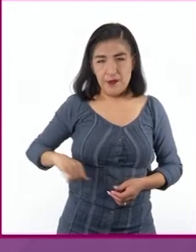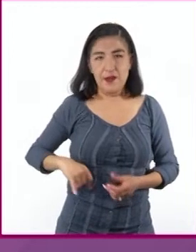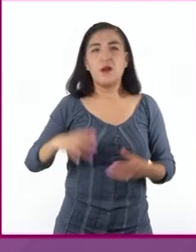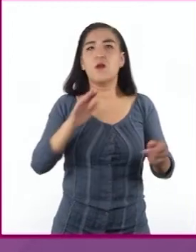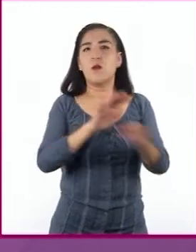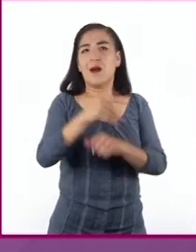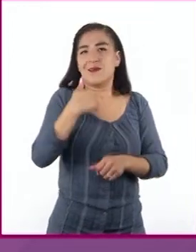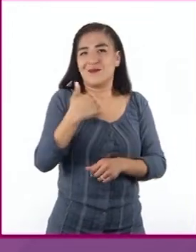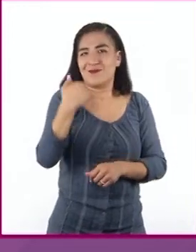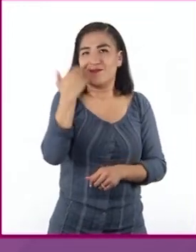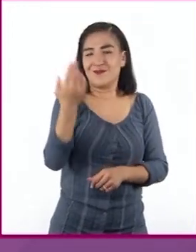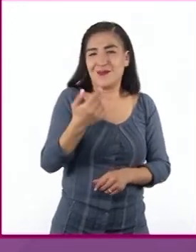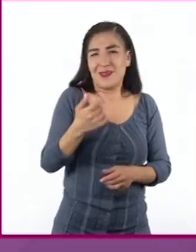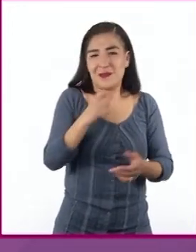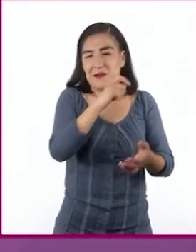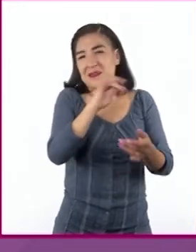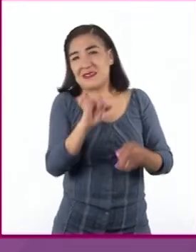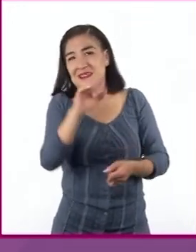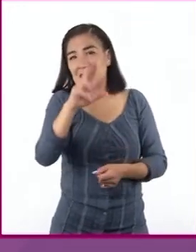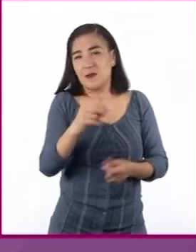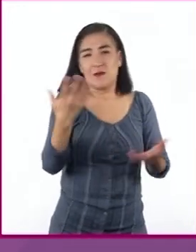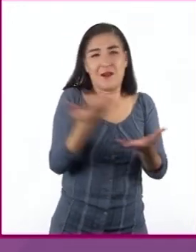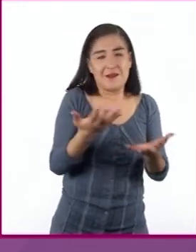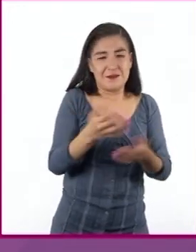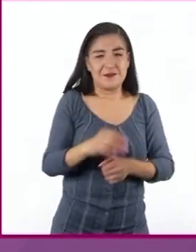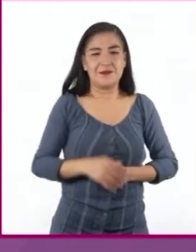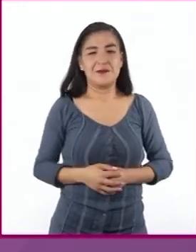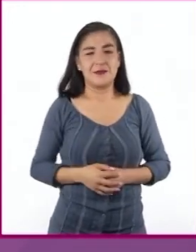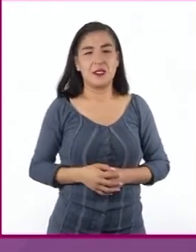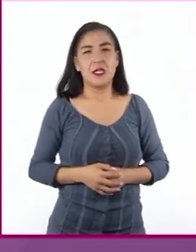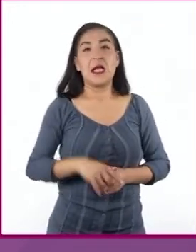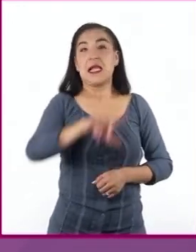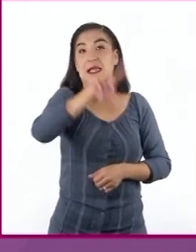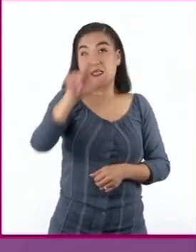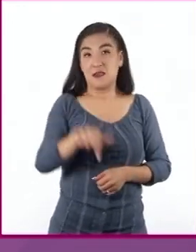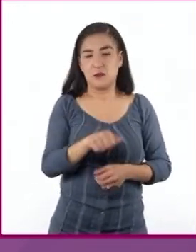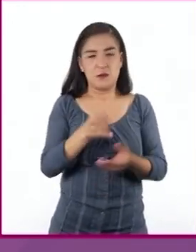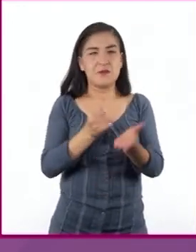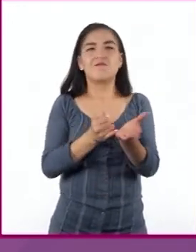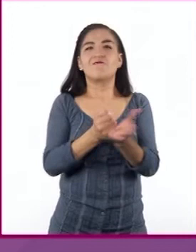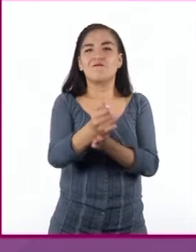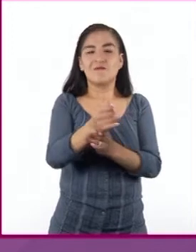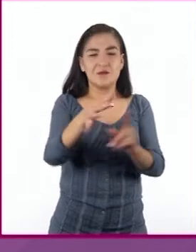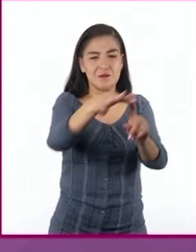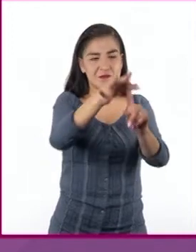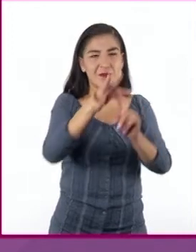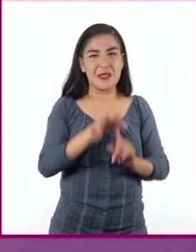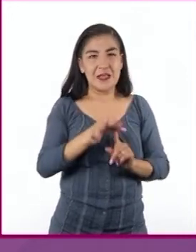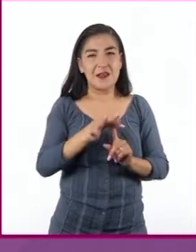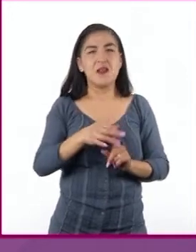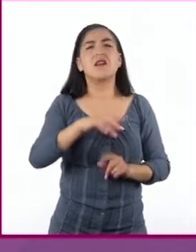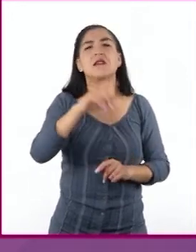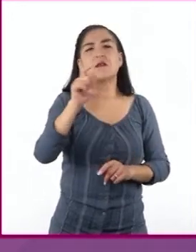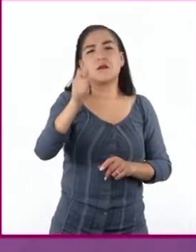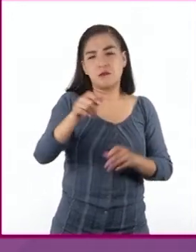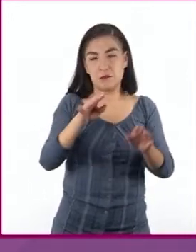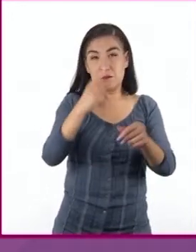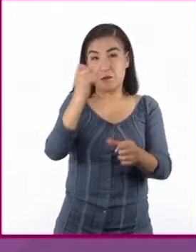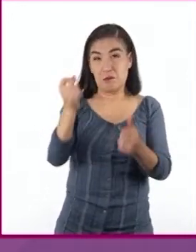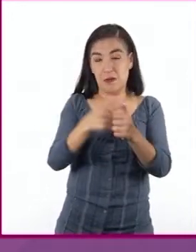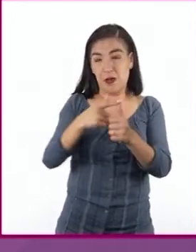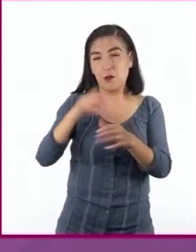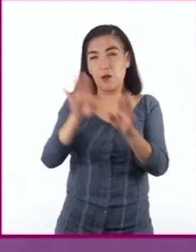inquietudes. Tomar decisiones. Si se trata de ideas, pueden decidir si toman la